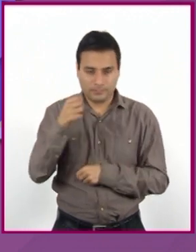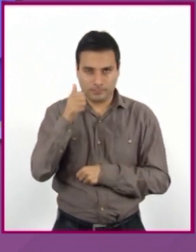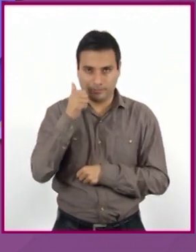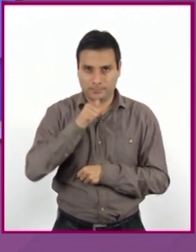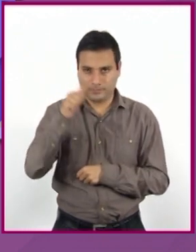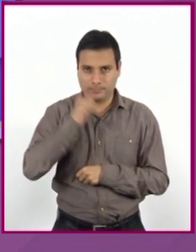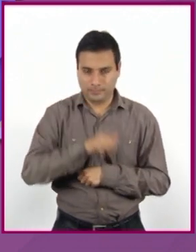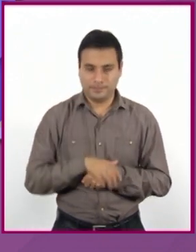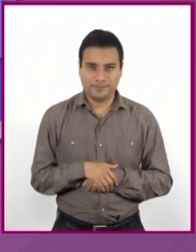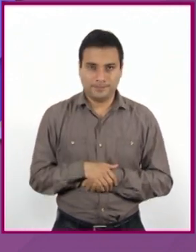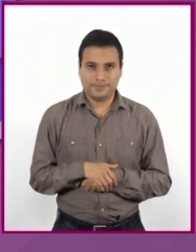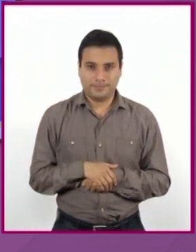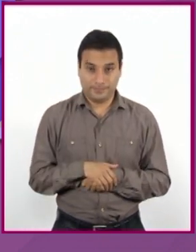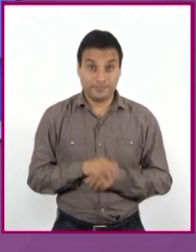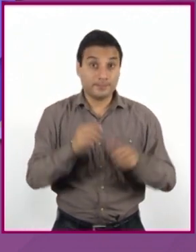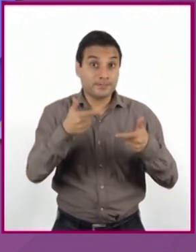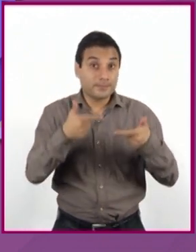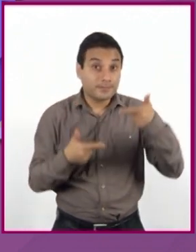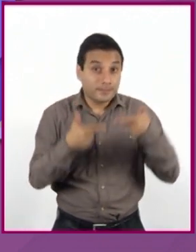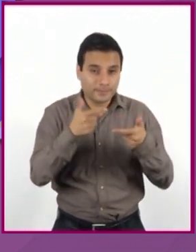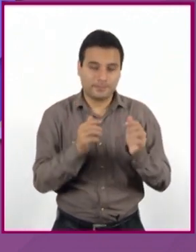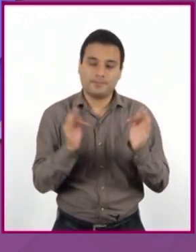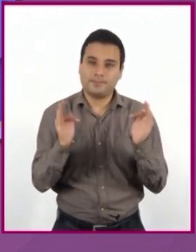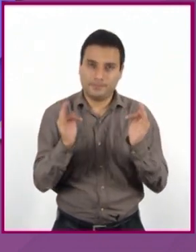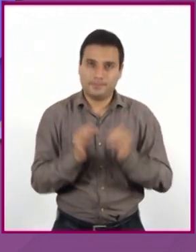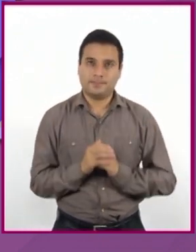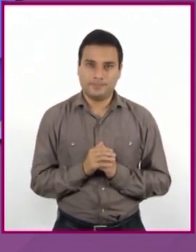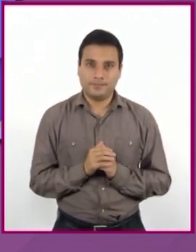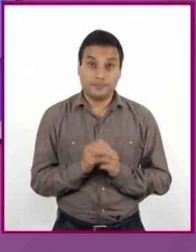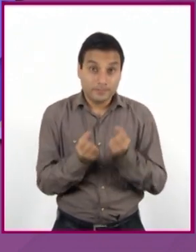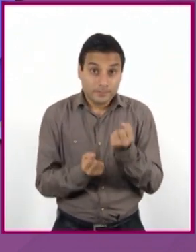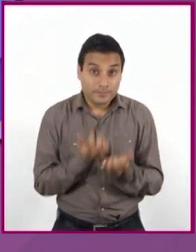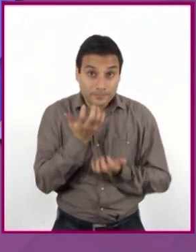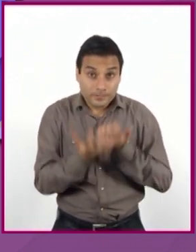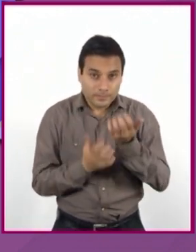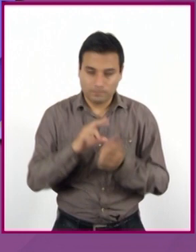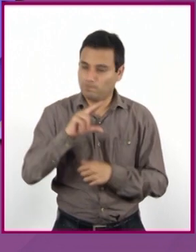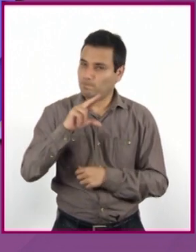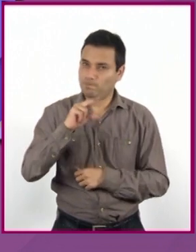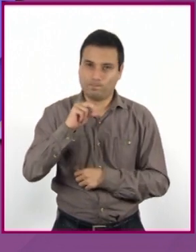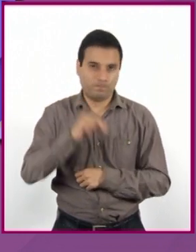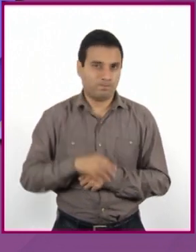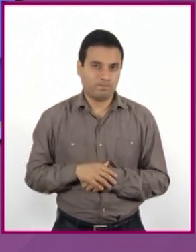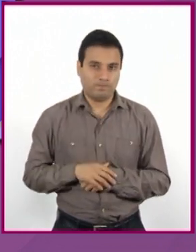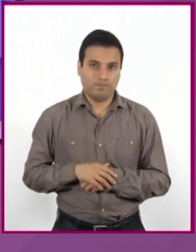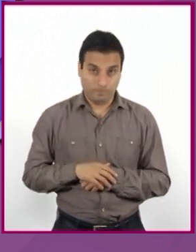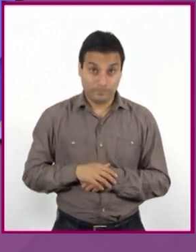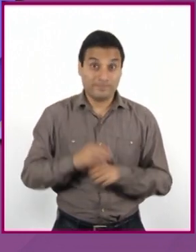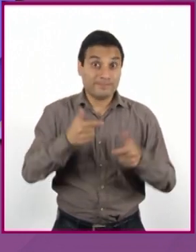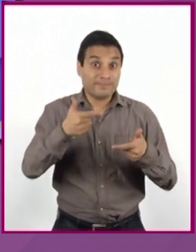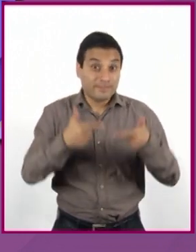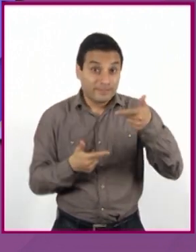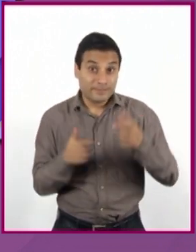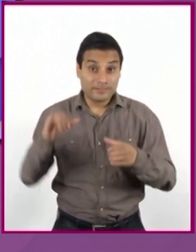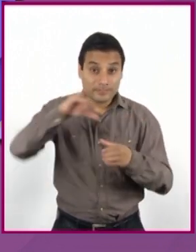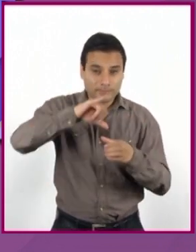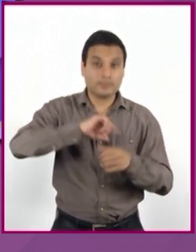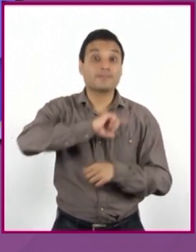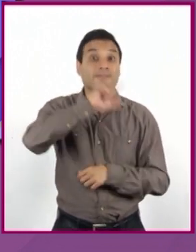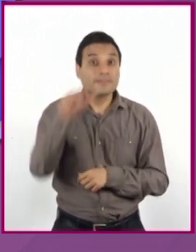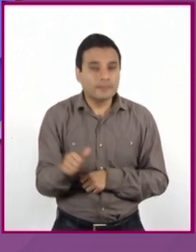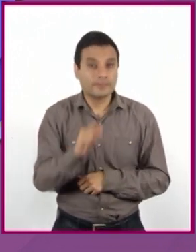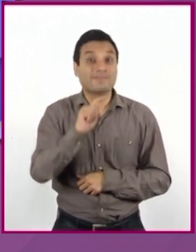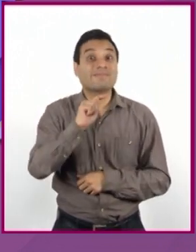del té. La leche tiene que estar fría y no hervida. Se debe verter sobre ella el té, ya que este contiene